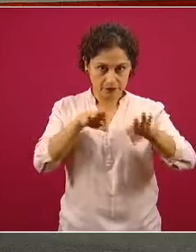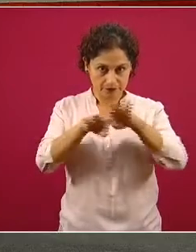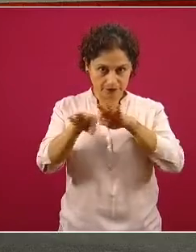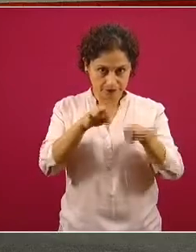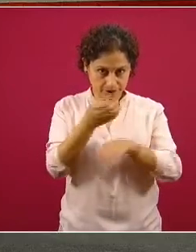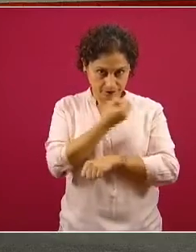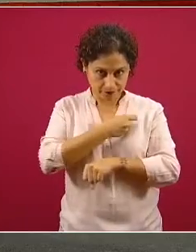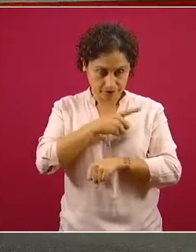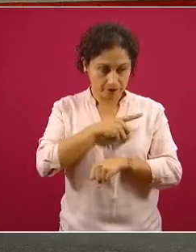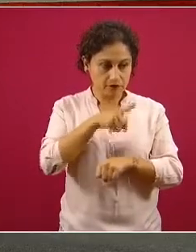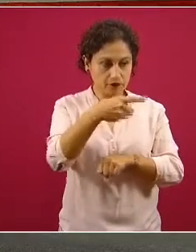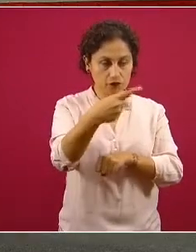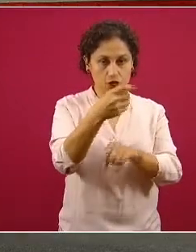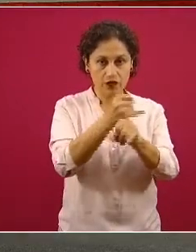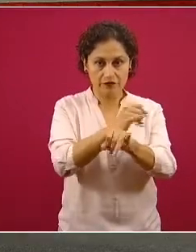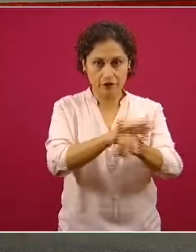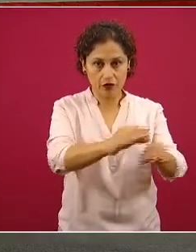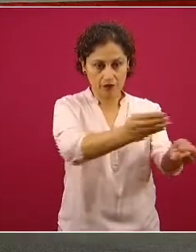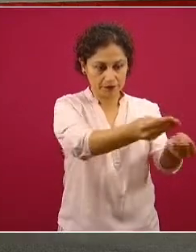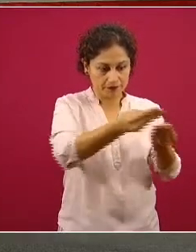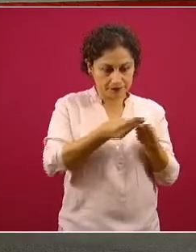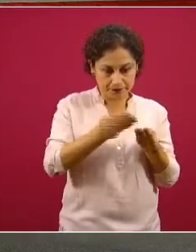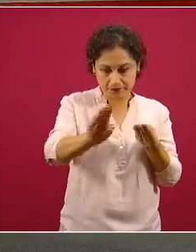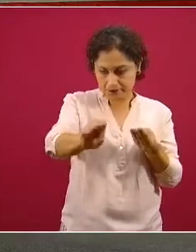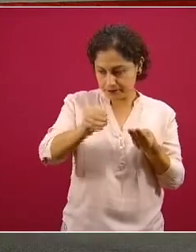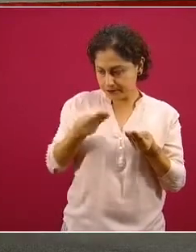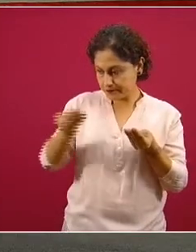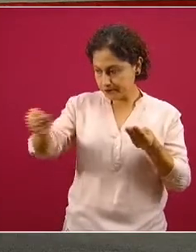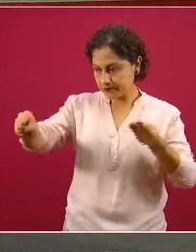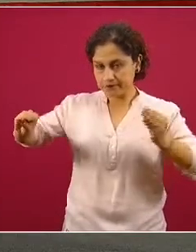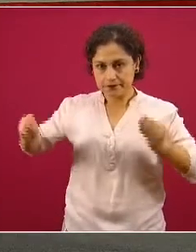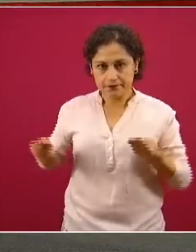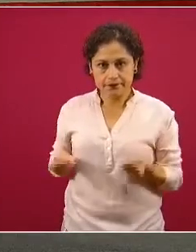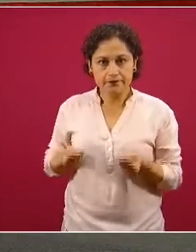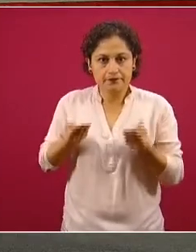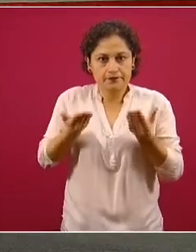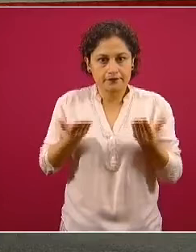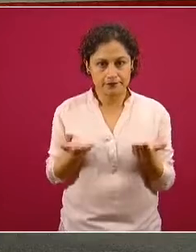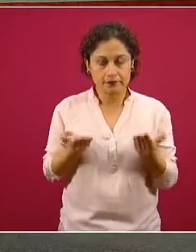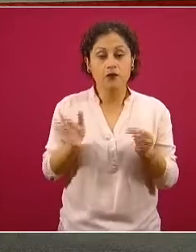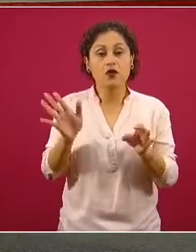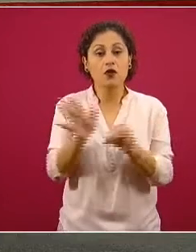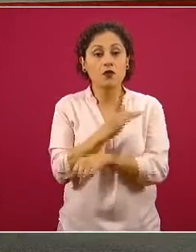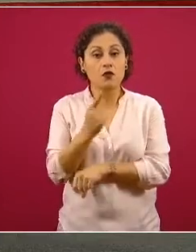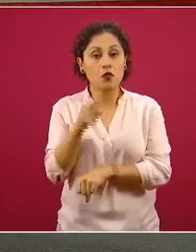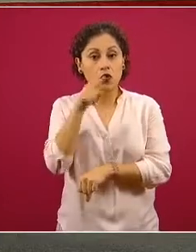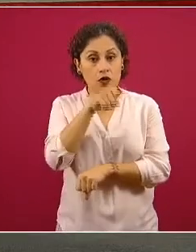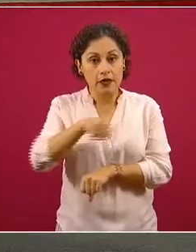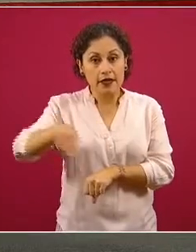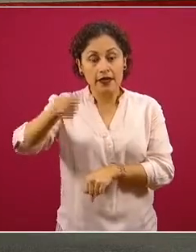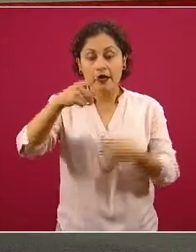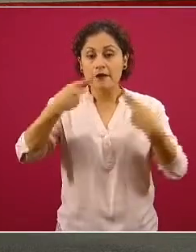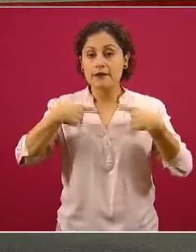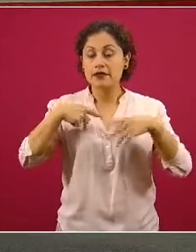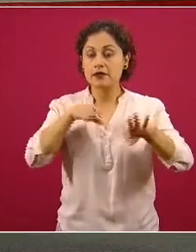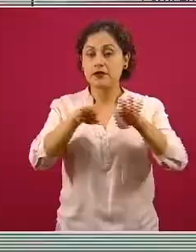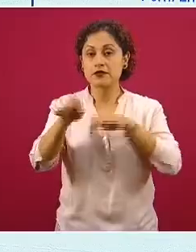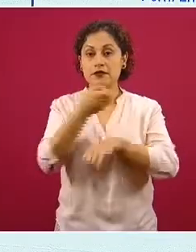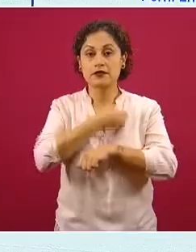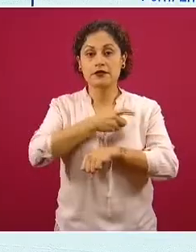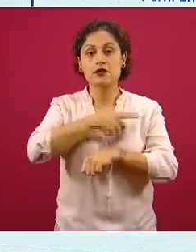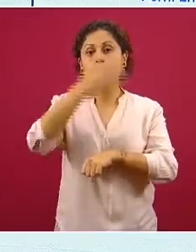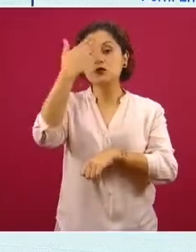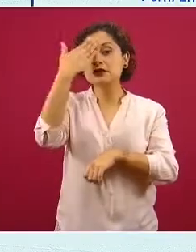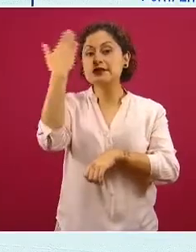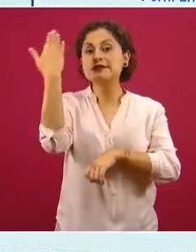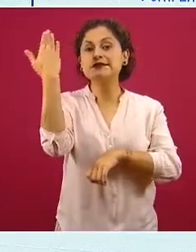que ellas y ellos reconocen los casos de acuerdo a las definiciones médicas y epidemiológicas de estos